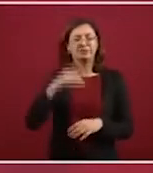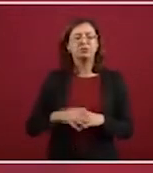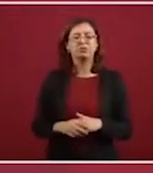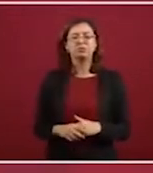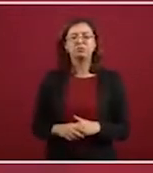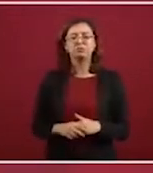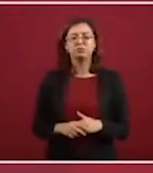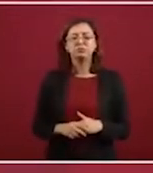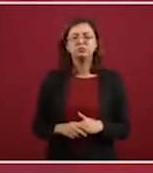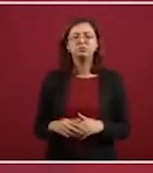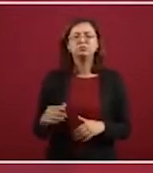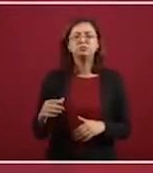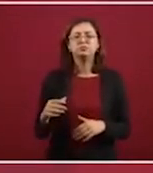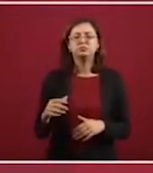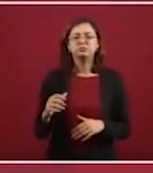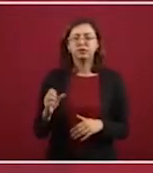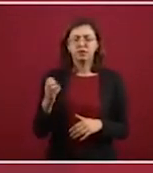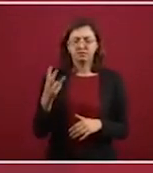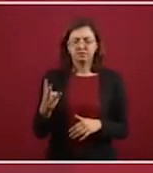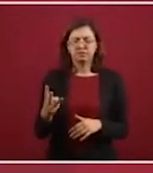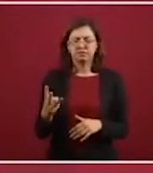Se van a crear 3